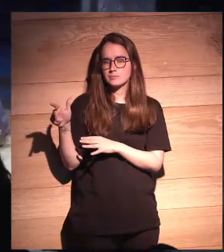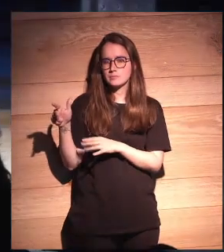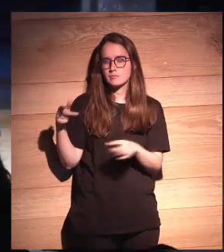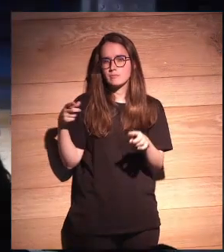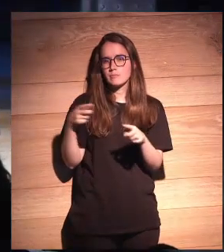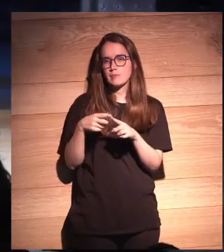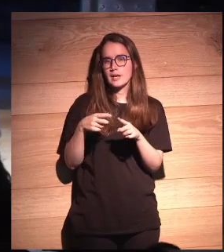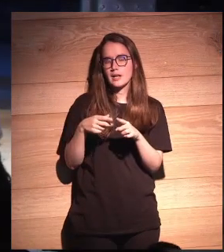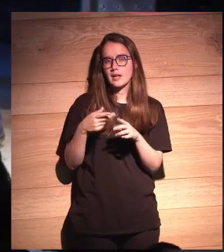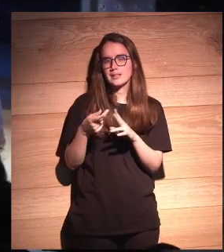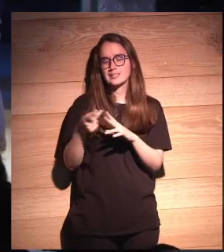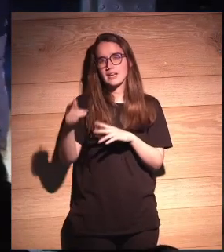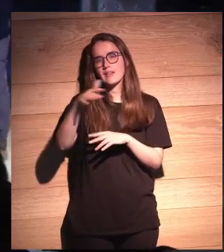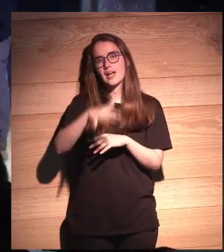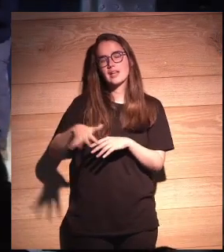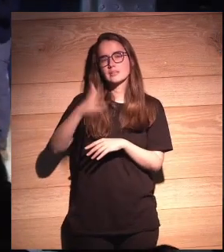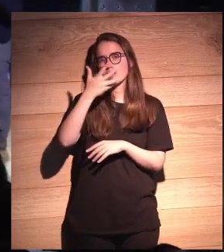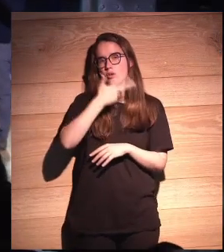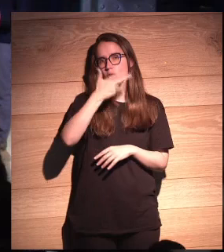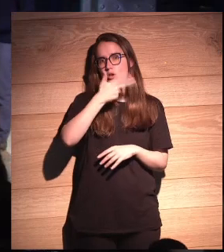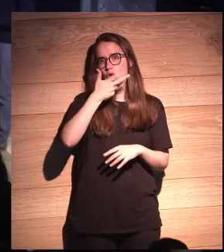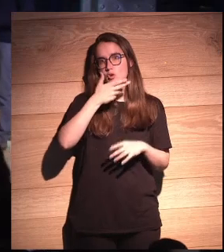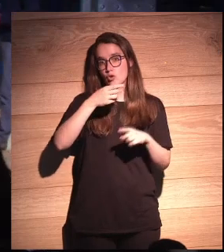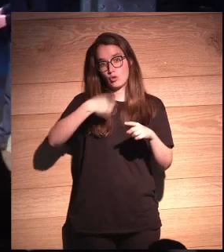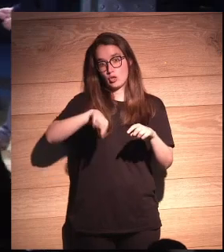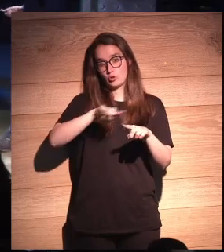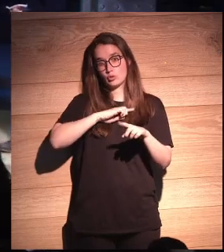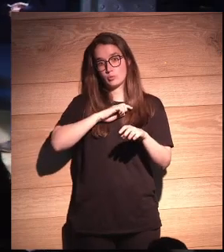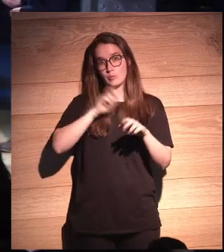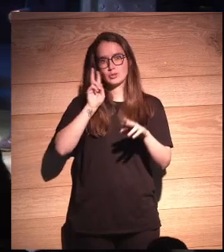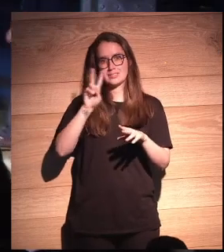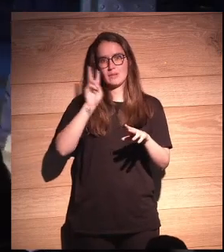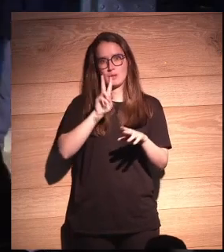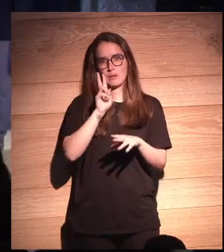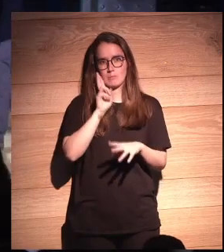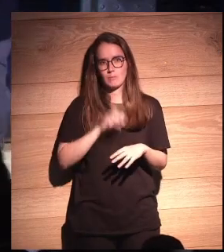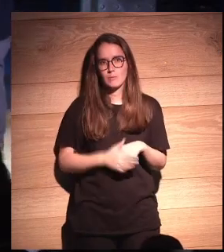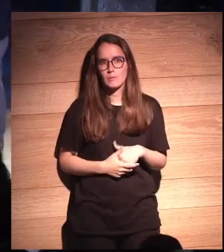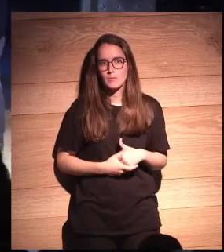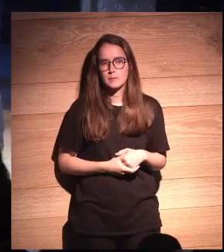la salida al espacio de color donde vamos a emitir.